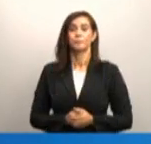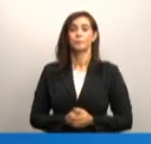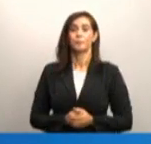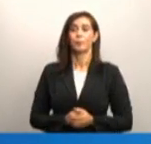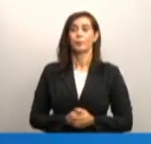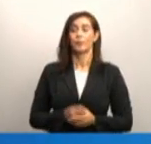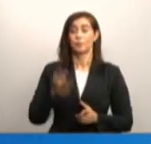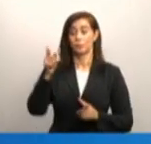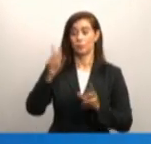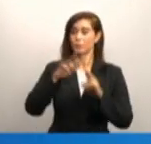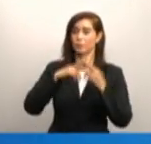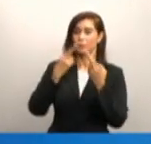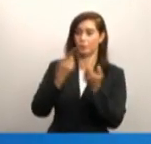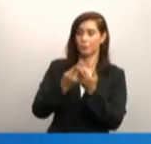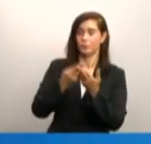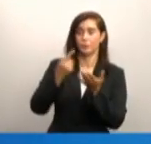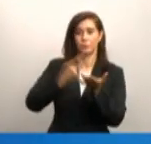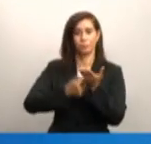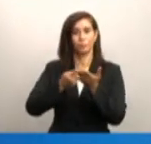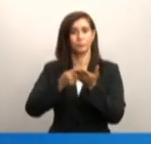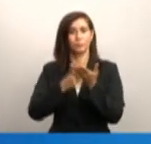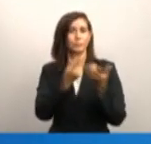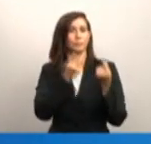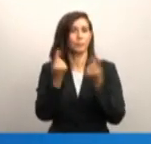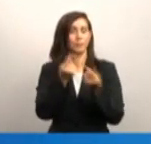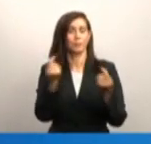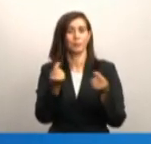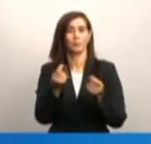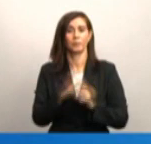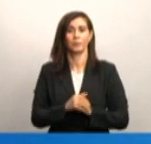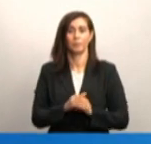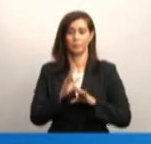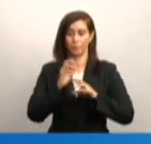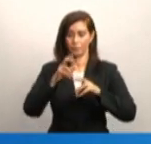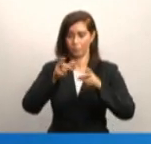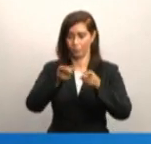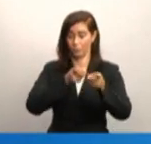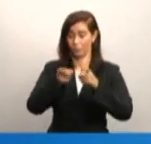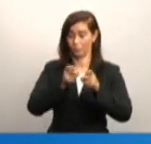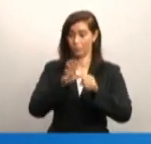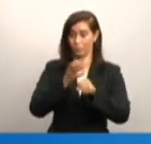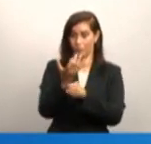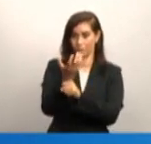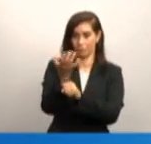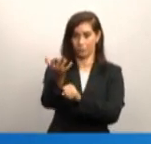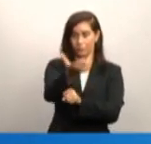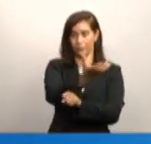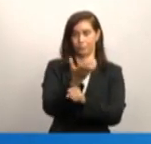algún tipo de reunión o cuáles son los pasos que se van a dar próximamente. Y por supuesto, valorar ese incendio.